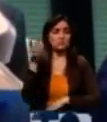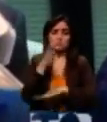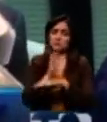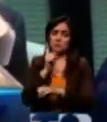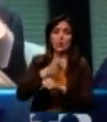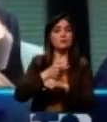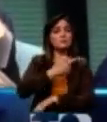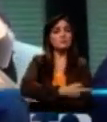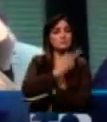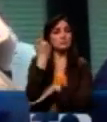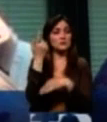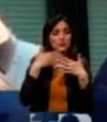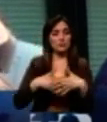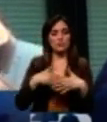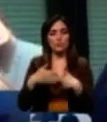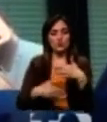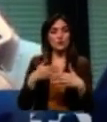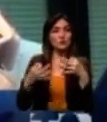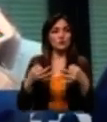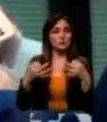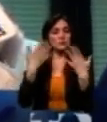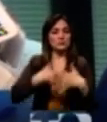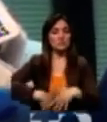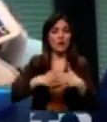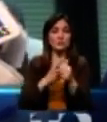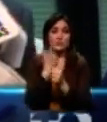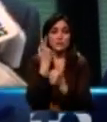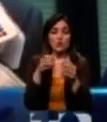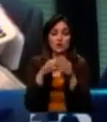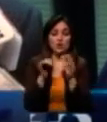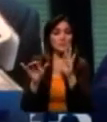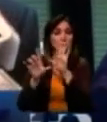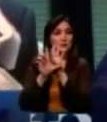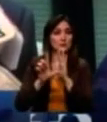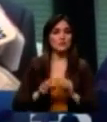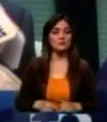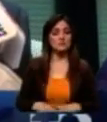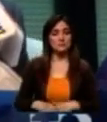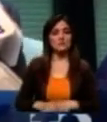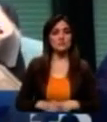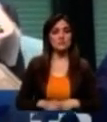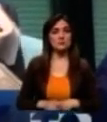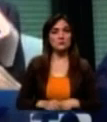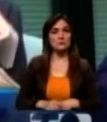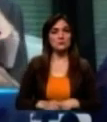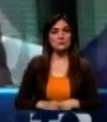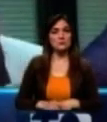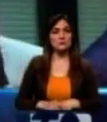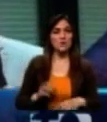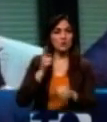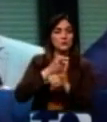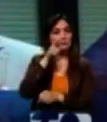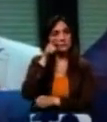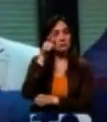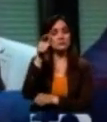di el día que concluyó la instrucción fiscal. La primera, la de asociación ilícita. Ahí dispuse a las fiscalías, una